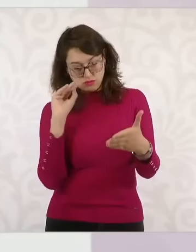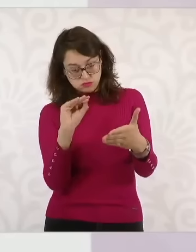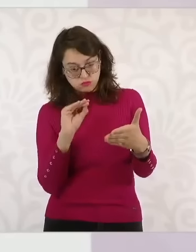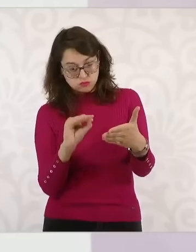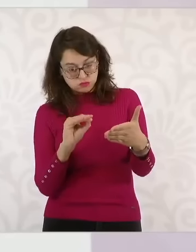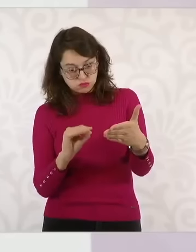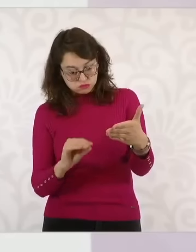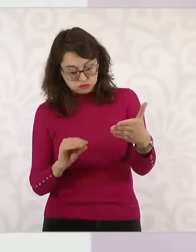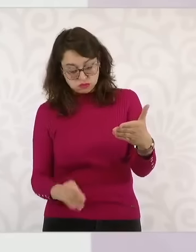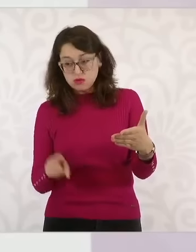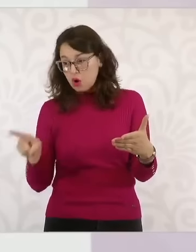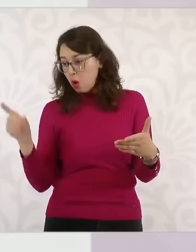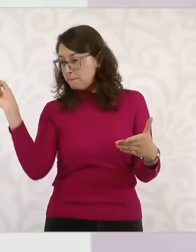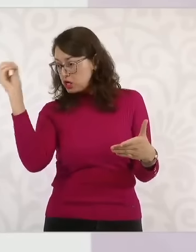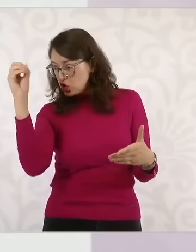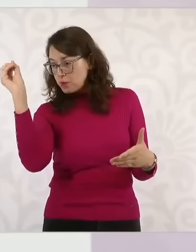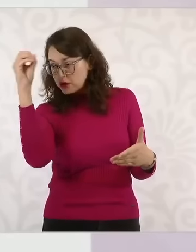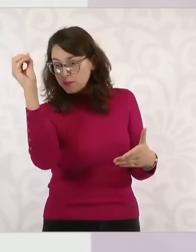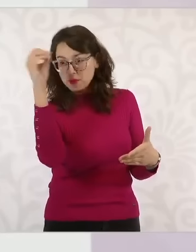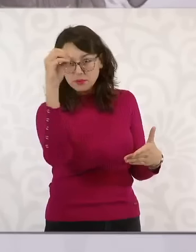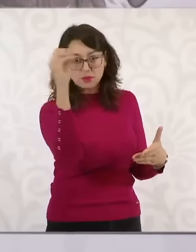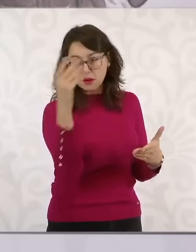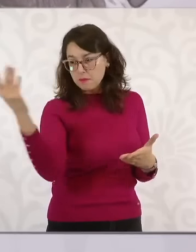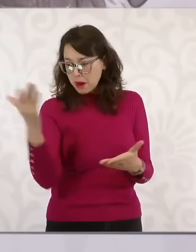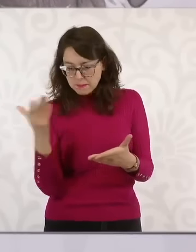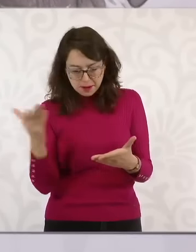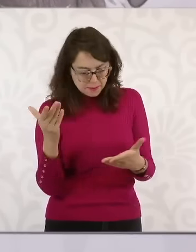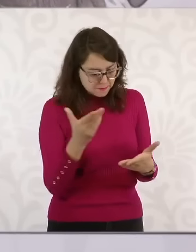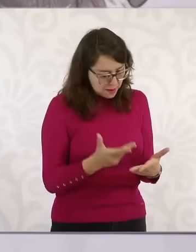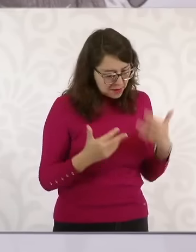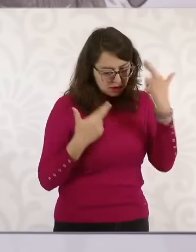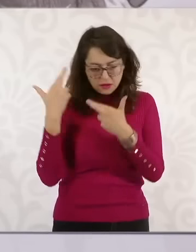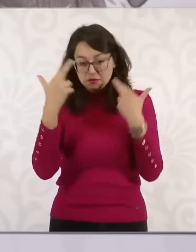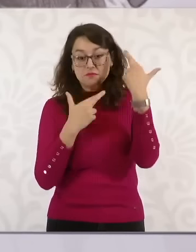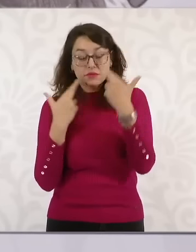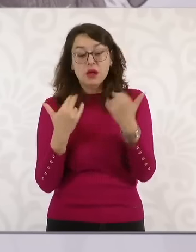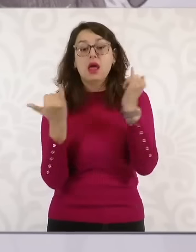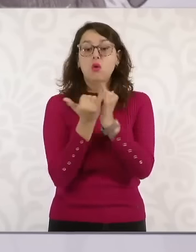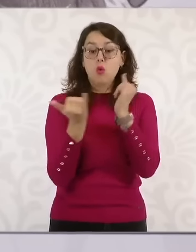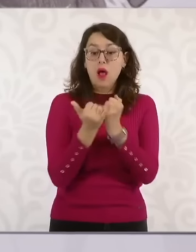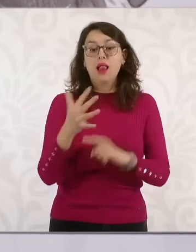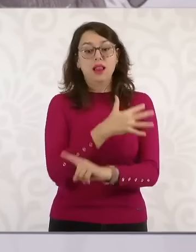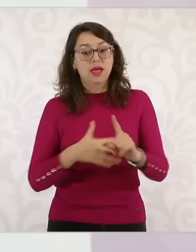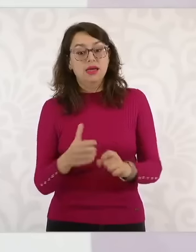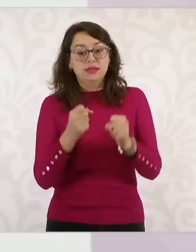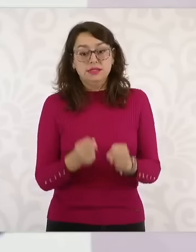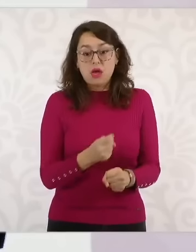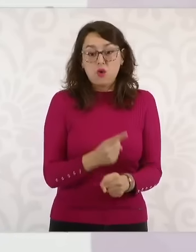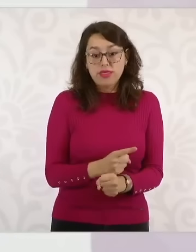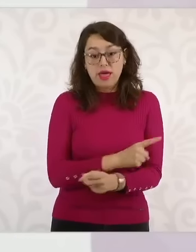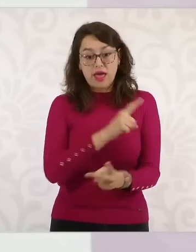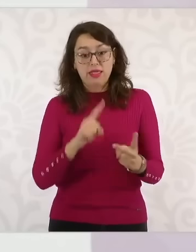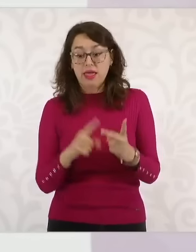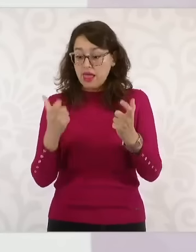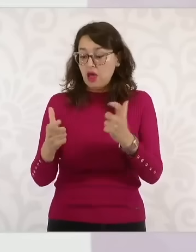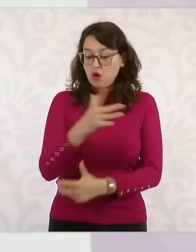es analizado todos los días en términos de la seguridad, en términos de la situación económica, en un mundo